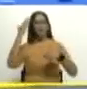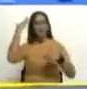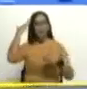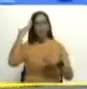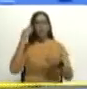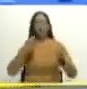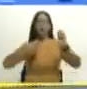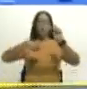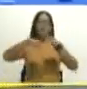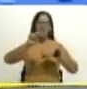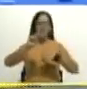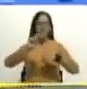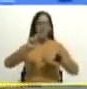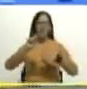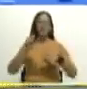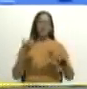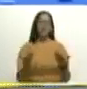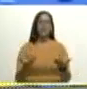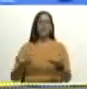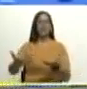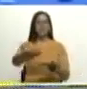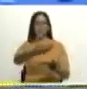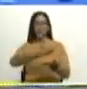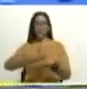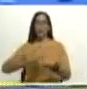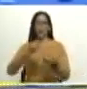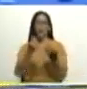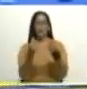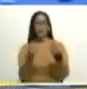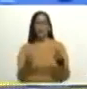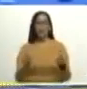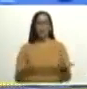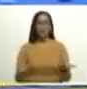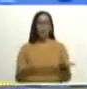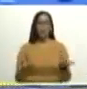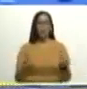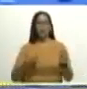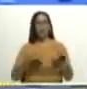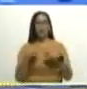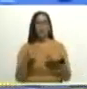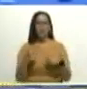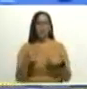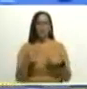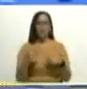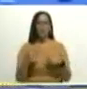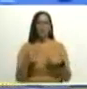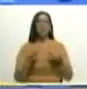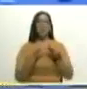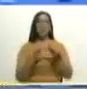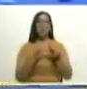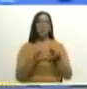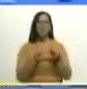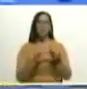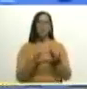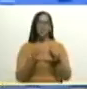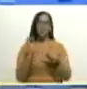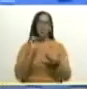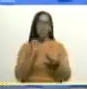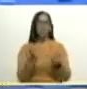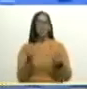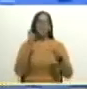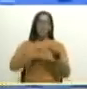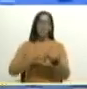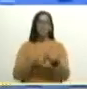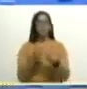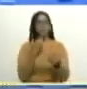lo voy a vender y recupero el dinerito con que importé y sigo importando o me asocio a